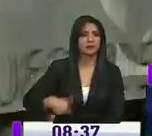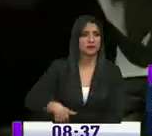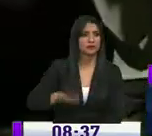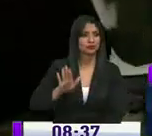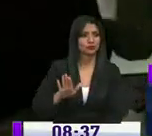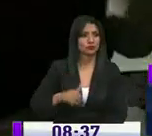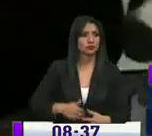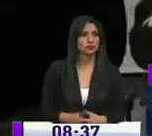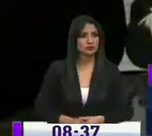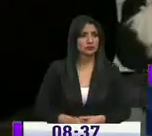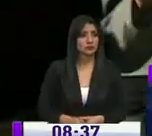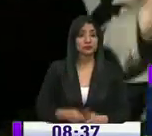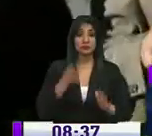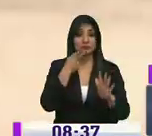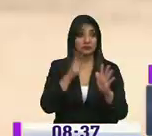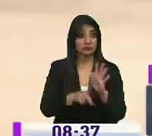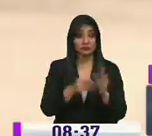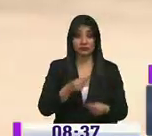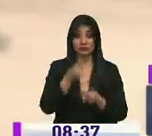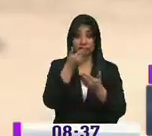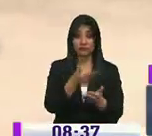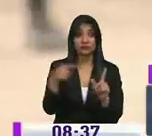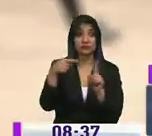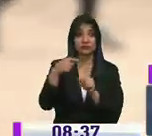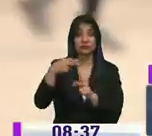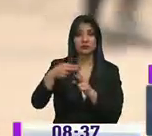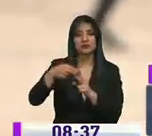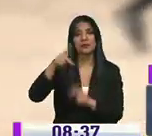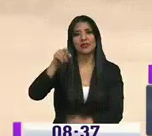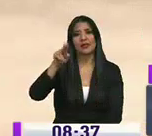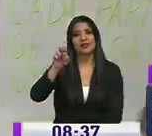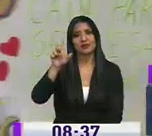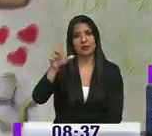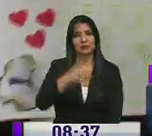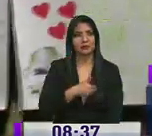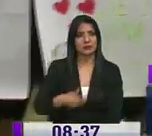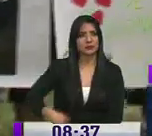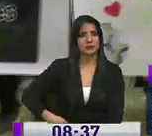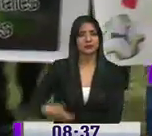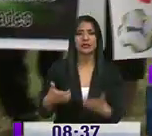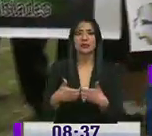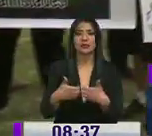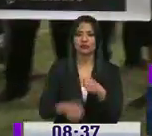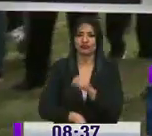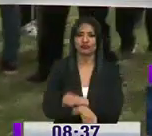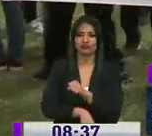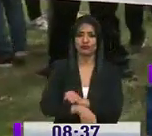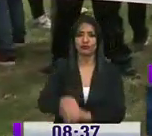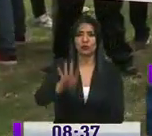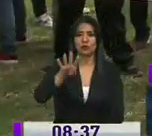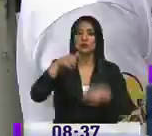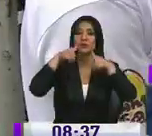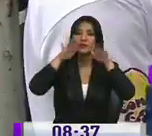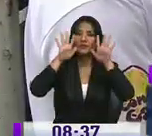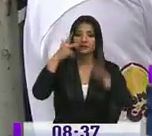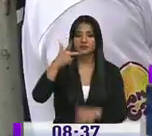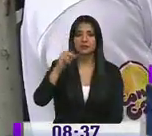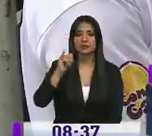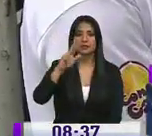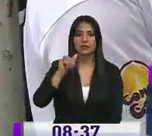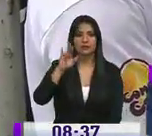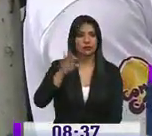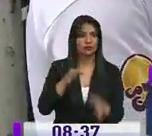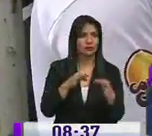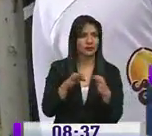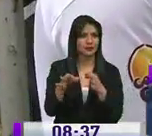para frente a esas declaraciones y el señor daniel bahr a una presidente de la liga 4 de diciembre del sector círculo aclara que